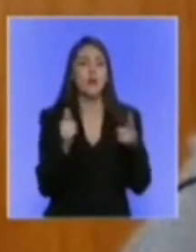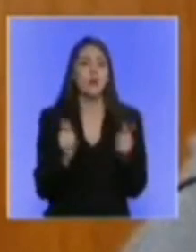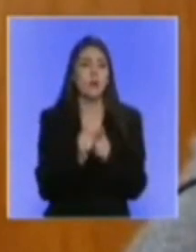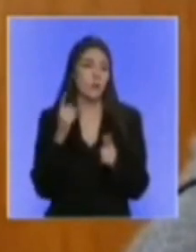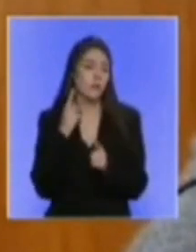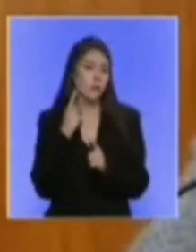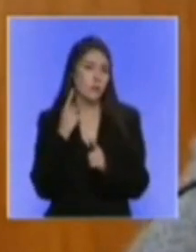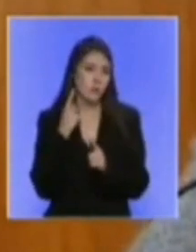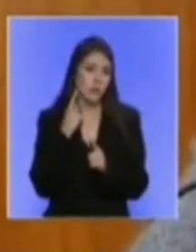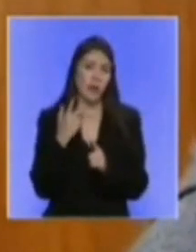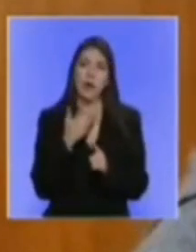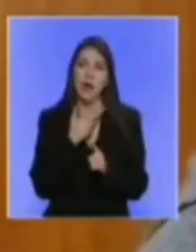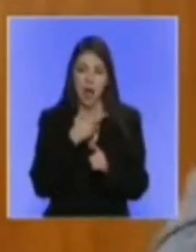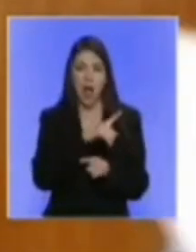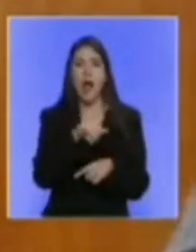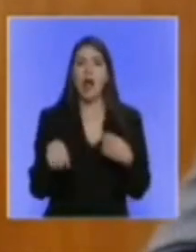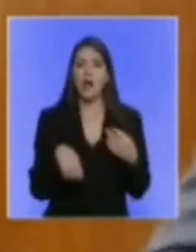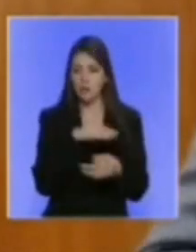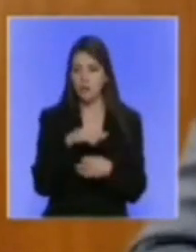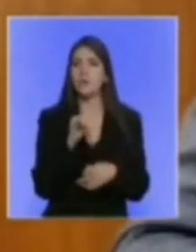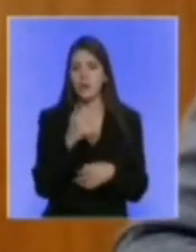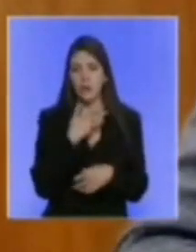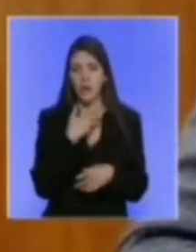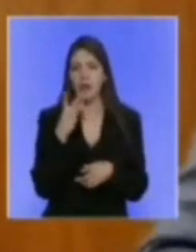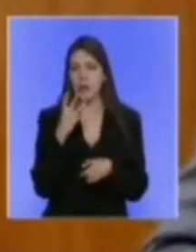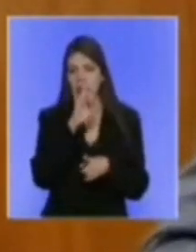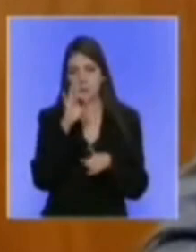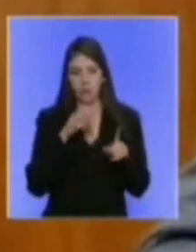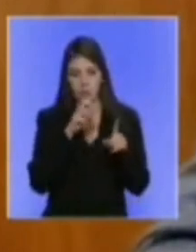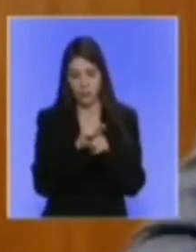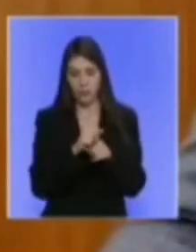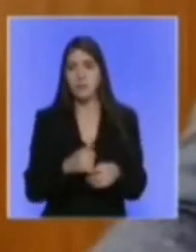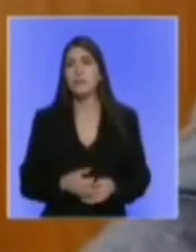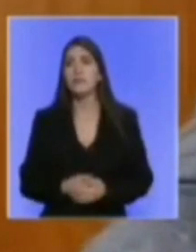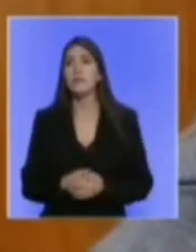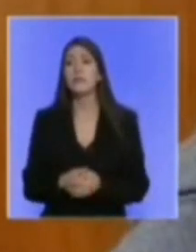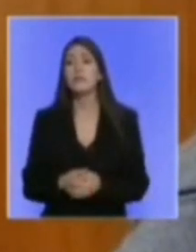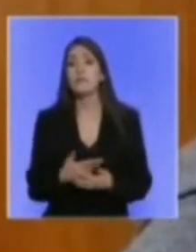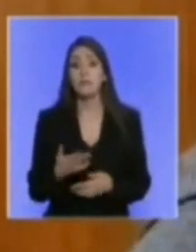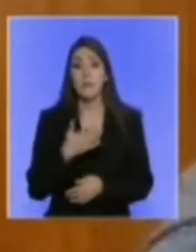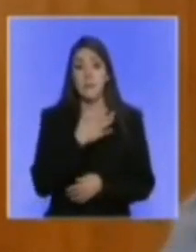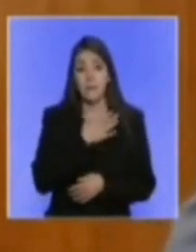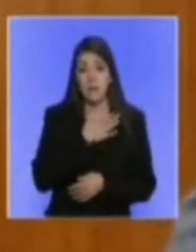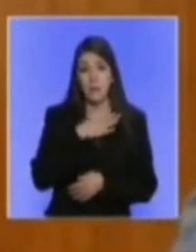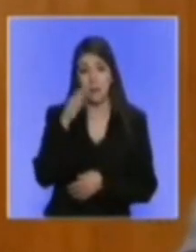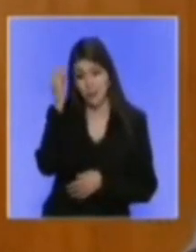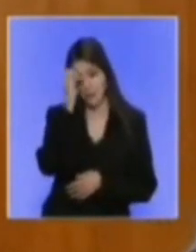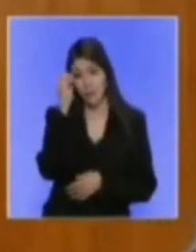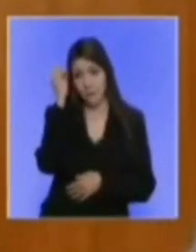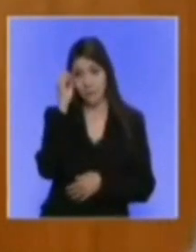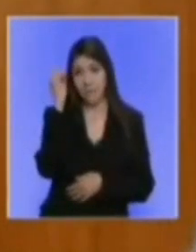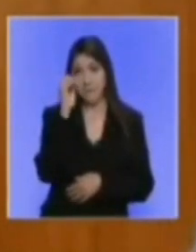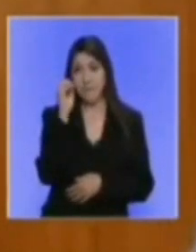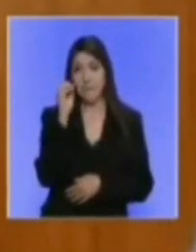políticos nacionales que sí lo obtuvieron desde mi perspectiva también la